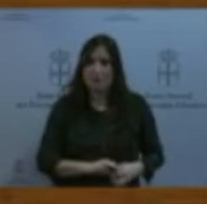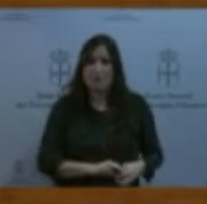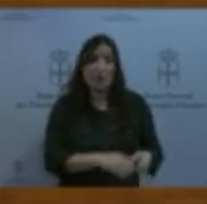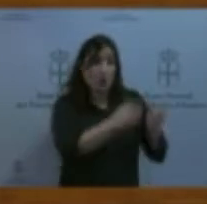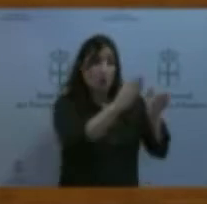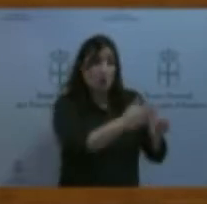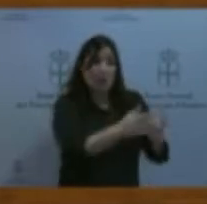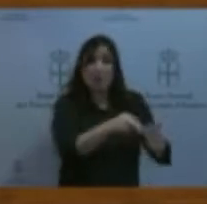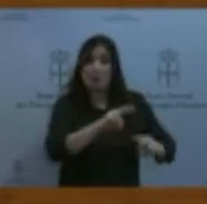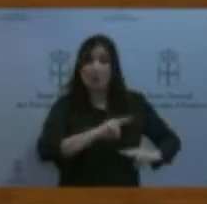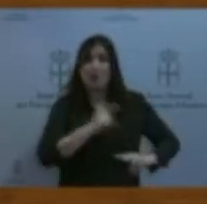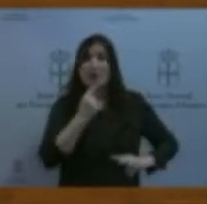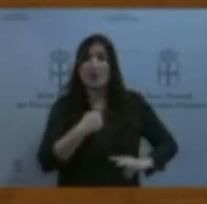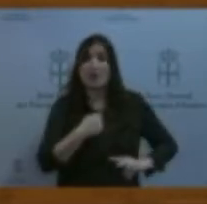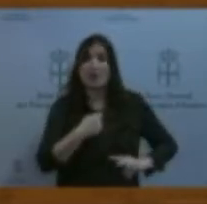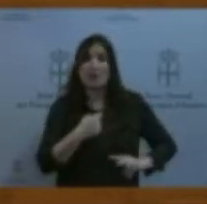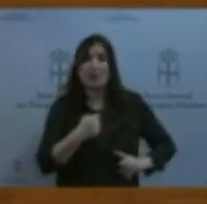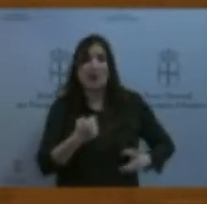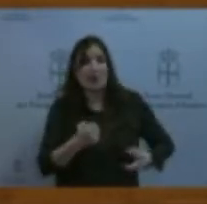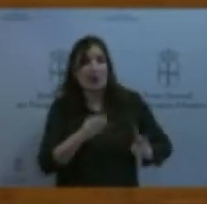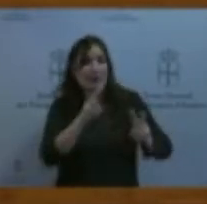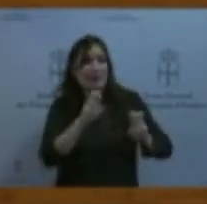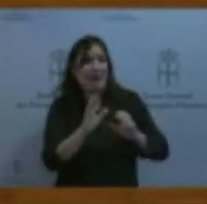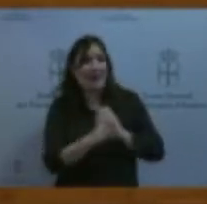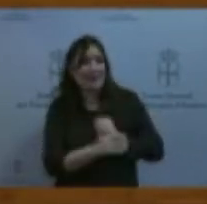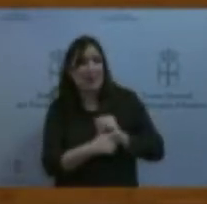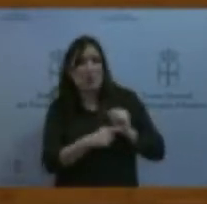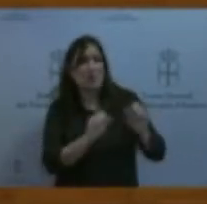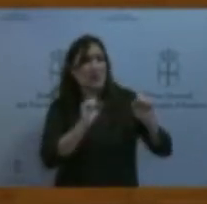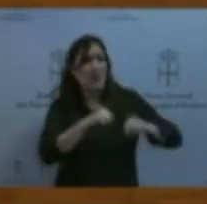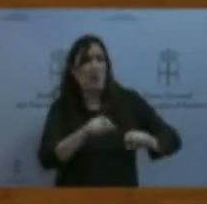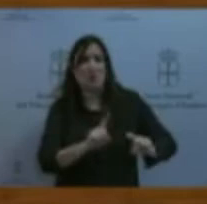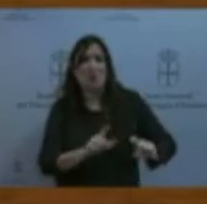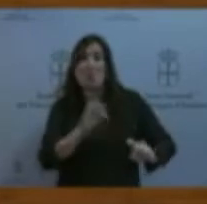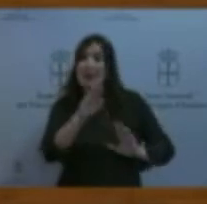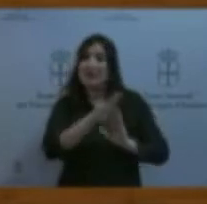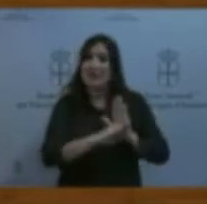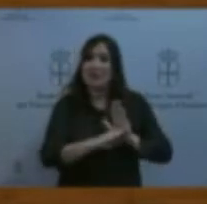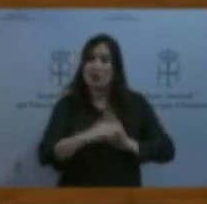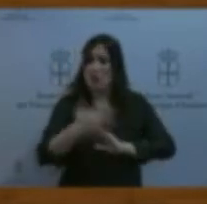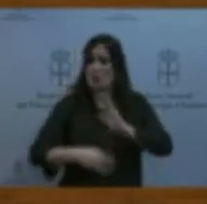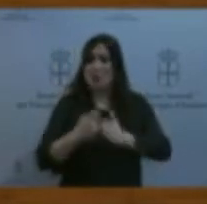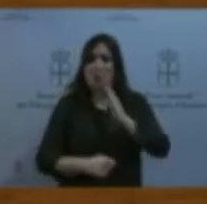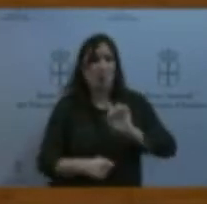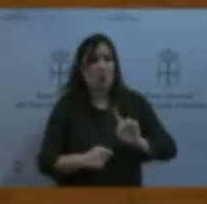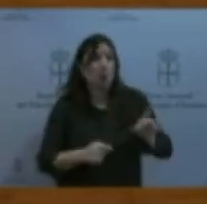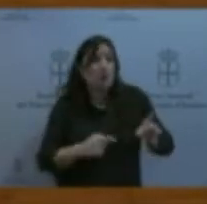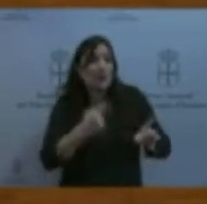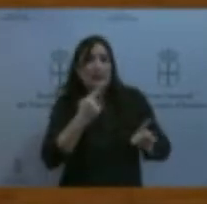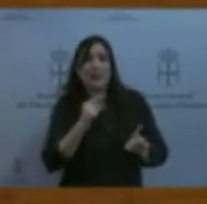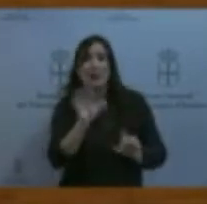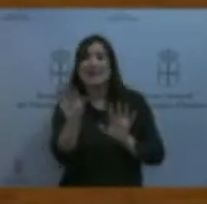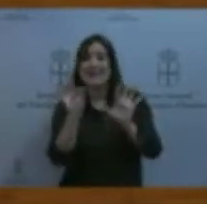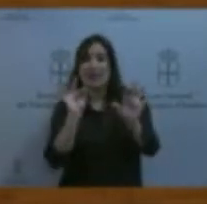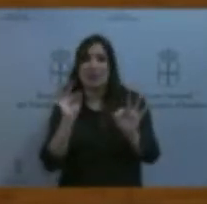habido retraso ni que los criterios fueran restrictivos. Usted decía que eran selectivos. Ya, claro, selectivos y restrictivos, ambas